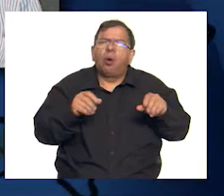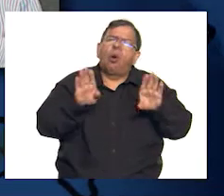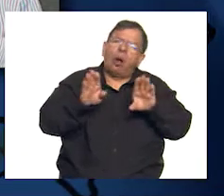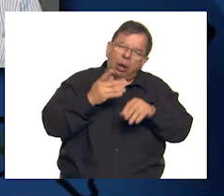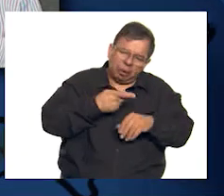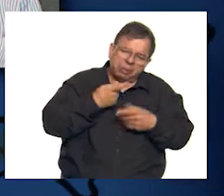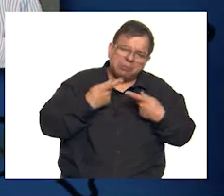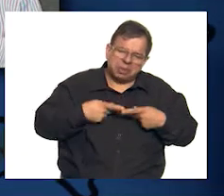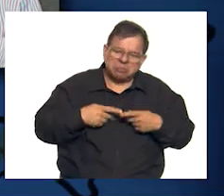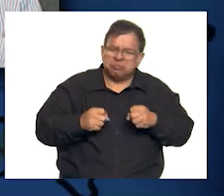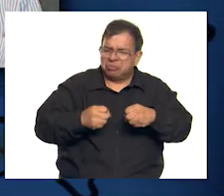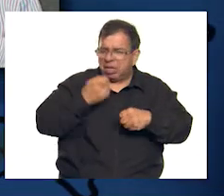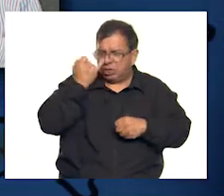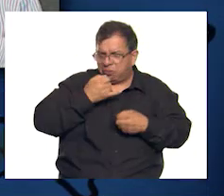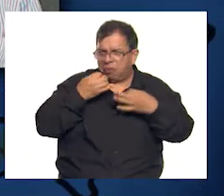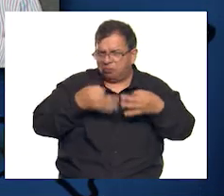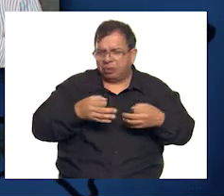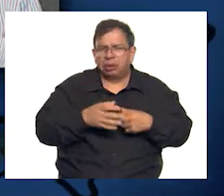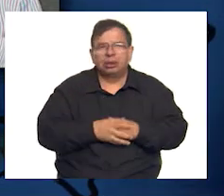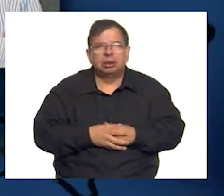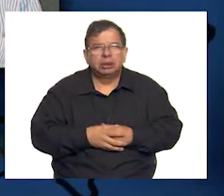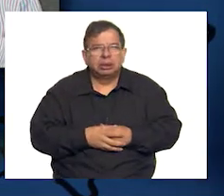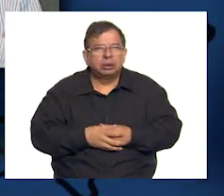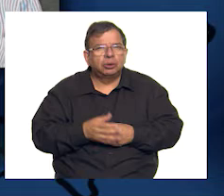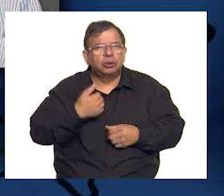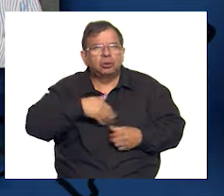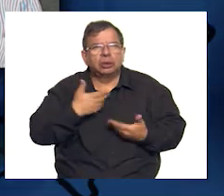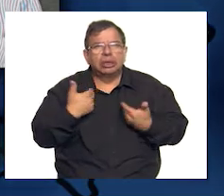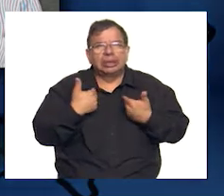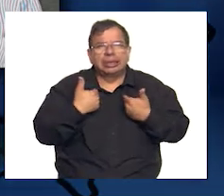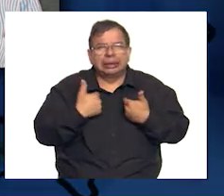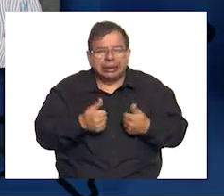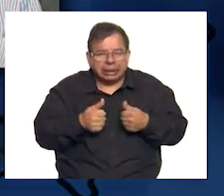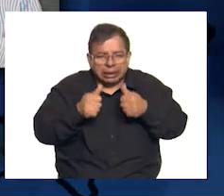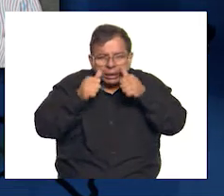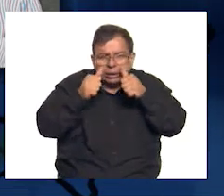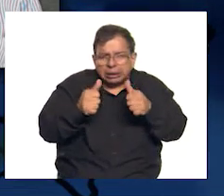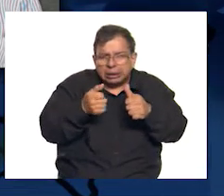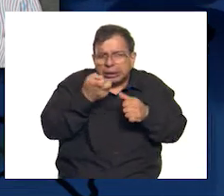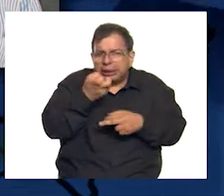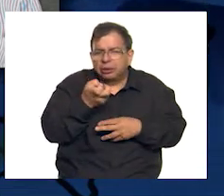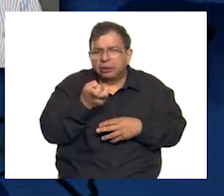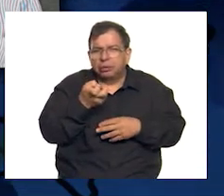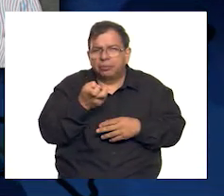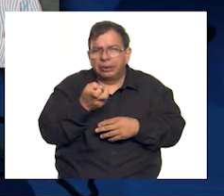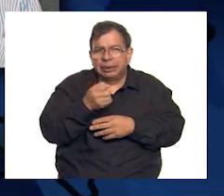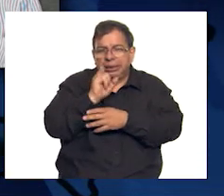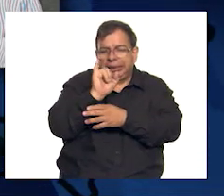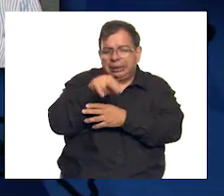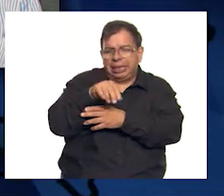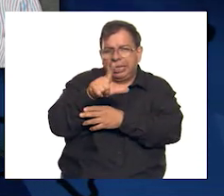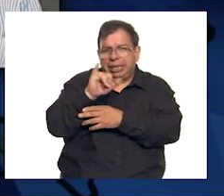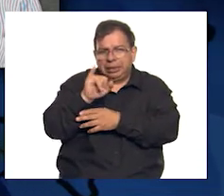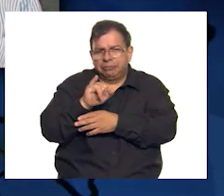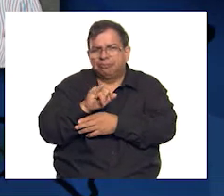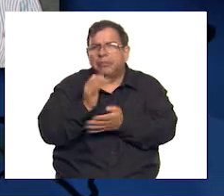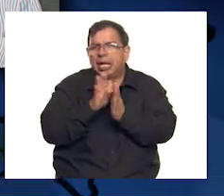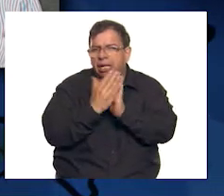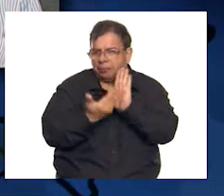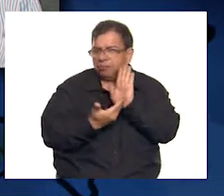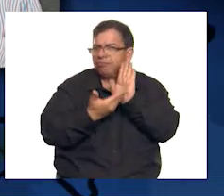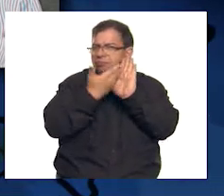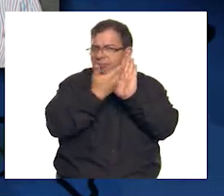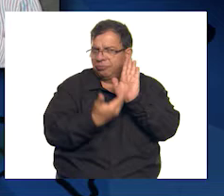tener mejor salud. Para acercarnos a entender y a atender ese fenómeno, el INALI presenta este libro con las